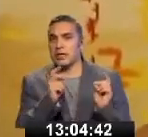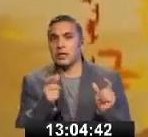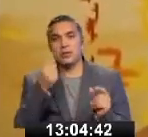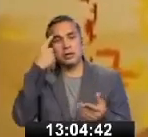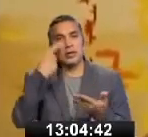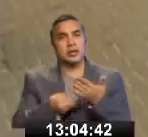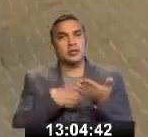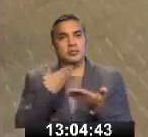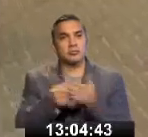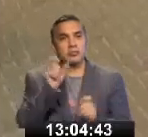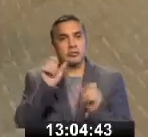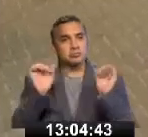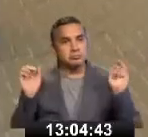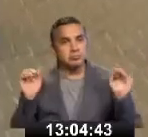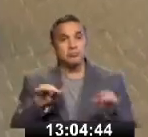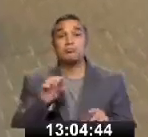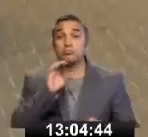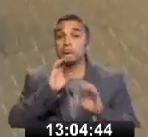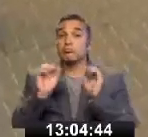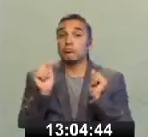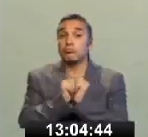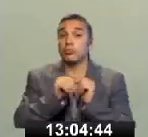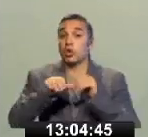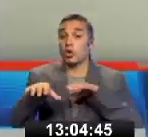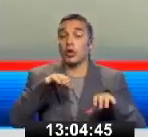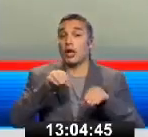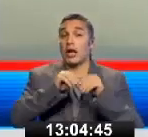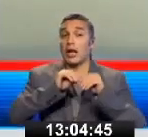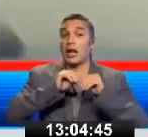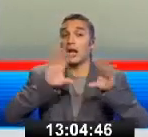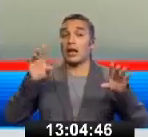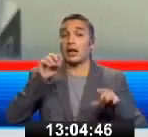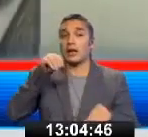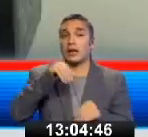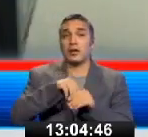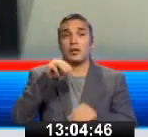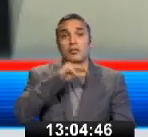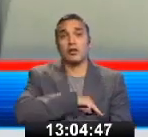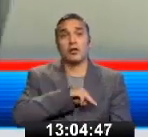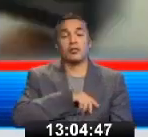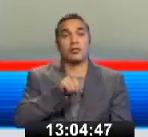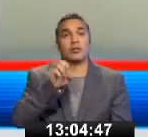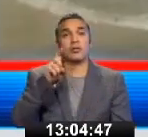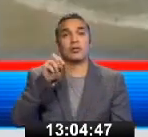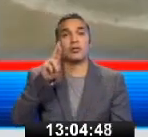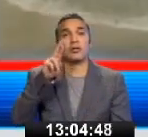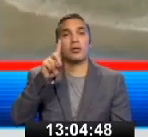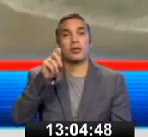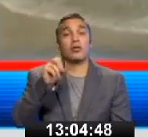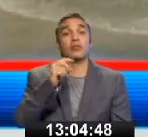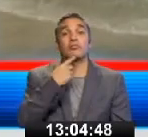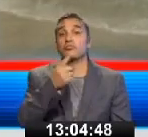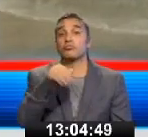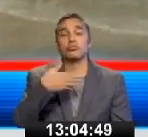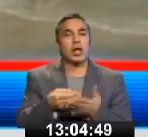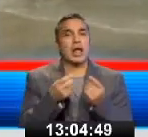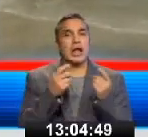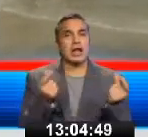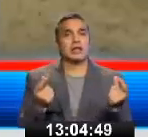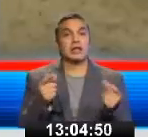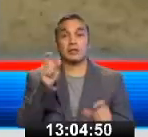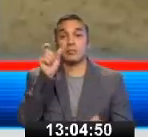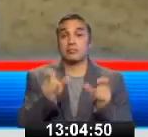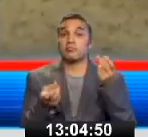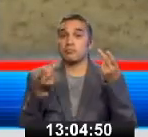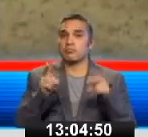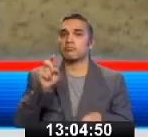recibir a todos los clientes. Pero también hemos conversado con el coordinador general del municipio, Eduardo Hesney, quien dice que todo está listo y que las